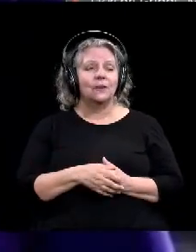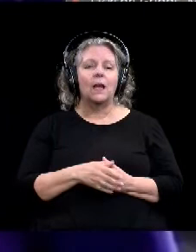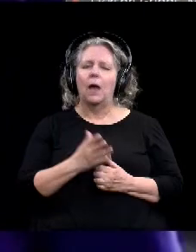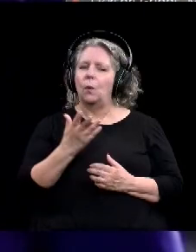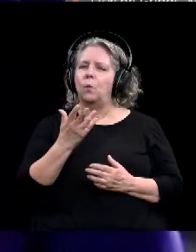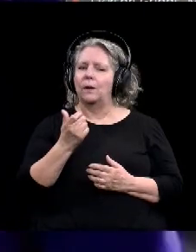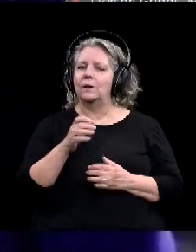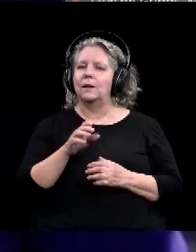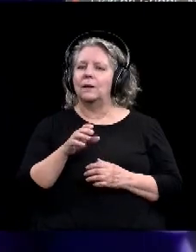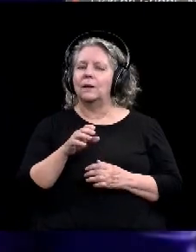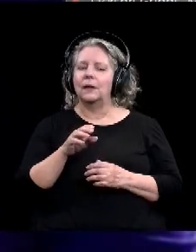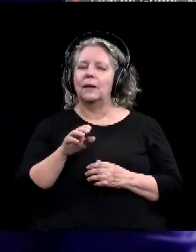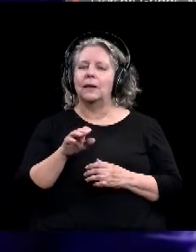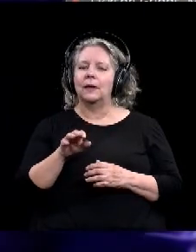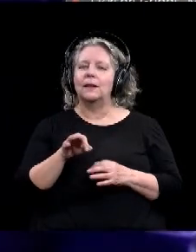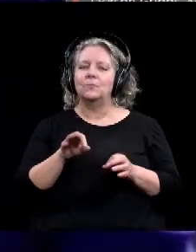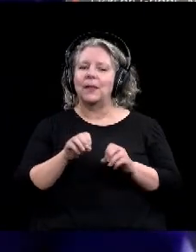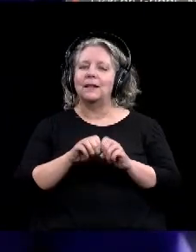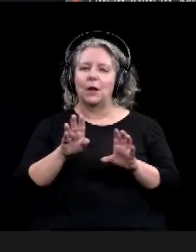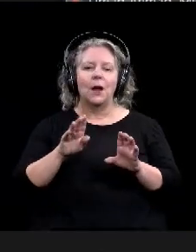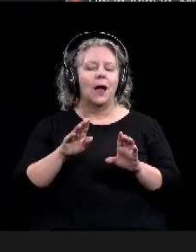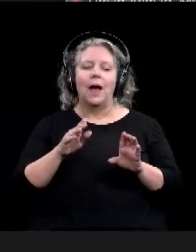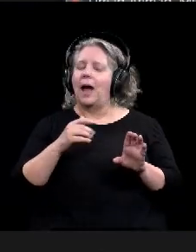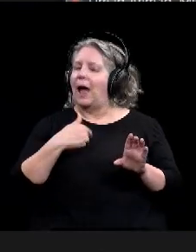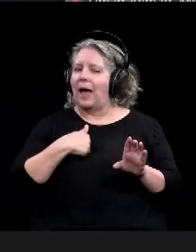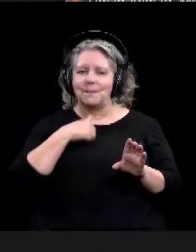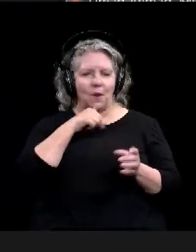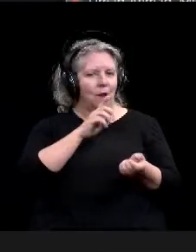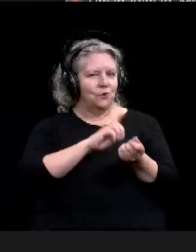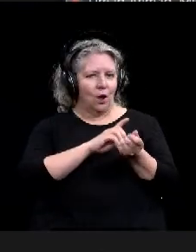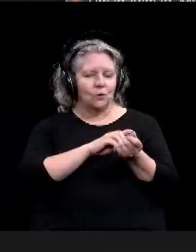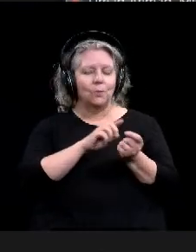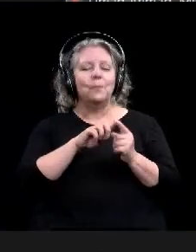para clarificación de todos yo no soy doctora